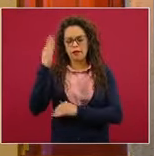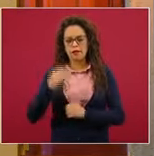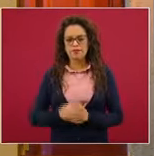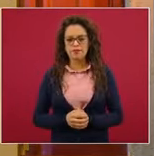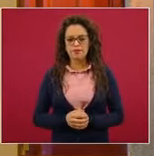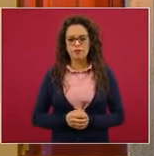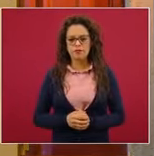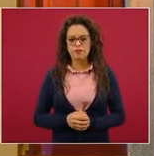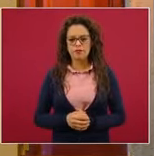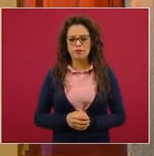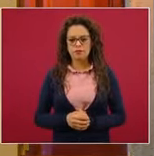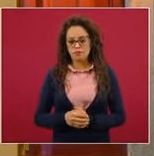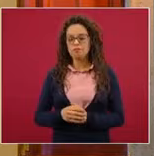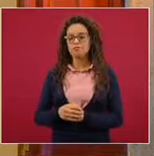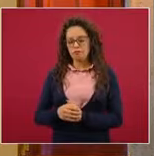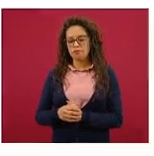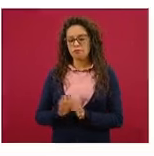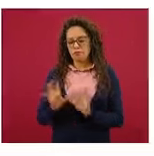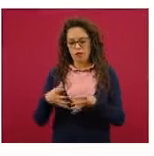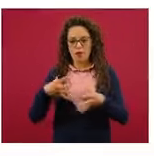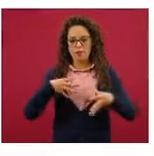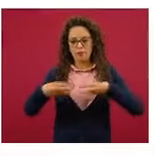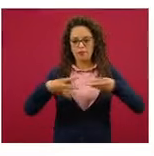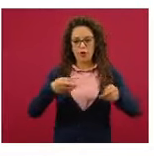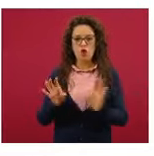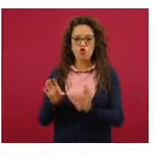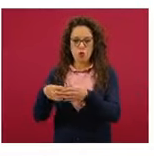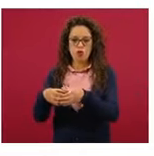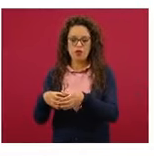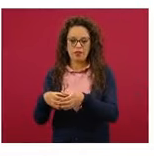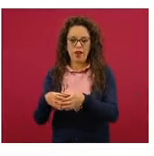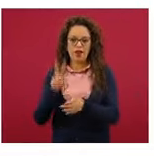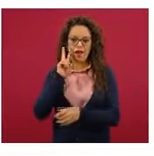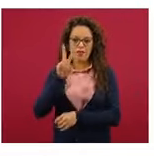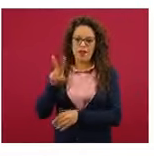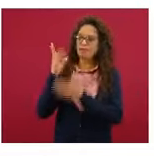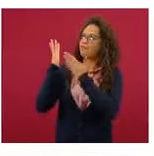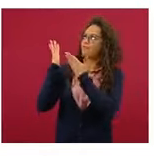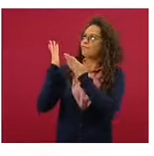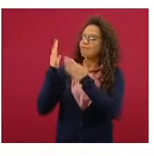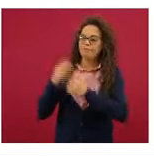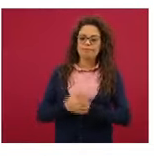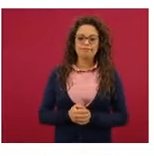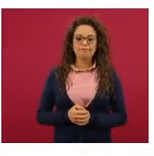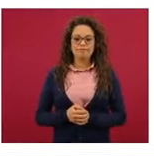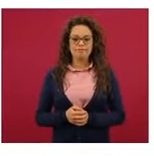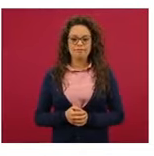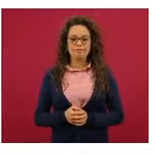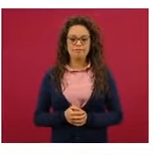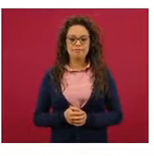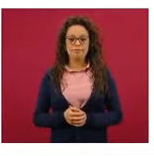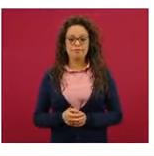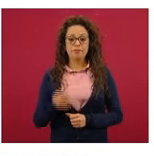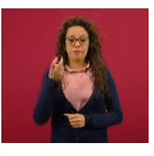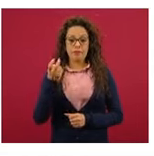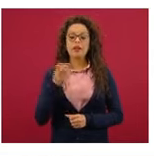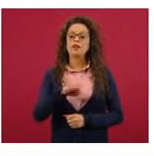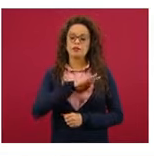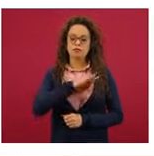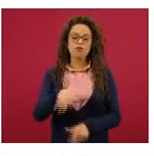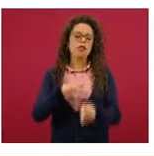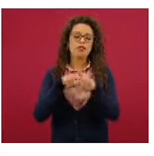países, transmisión comunitaria como tal, y Irak en este caso, pues lógicamente todavía con una tendencia que pudiera